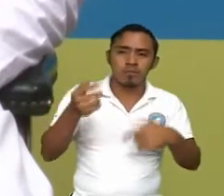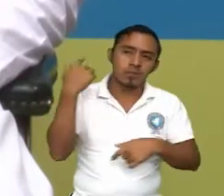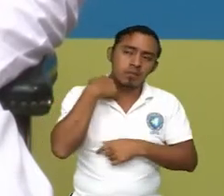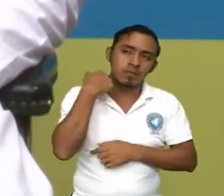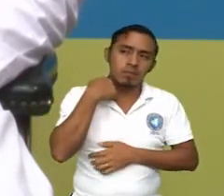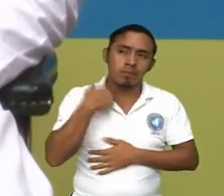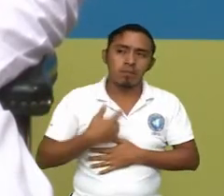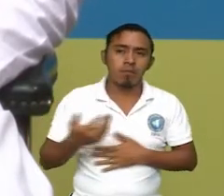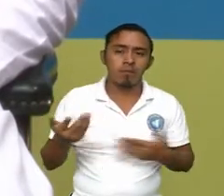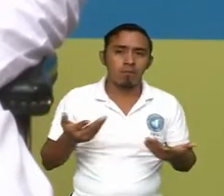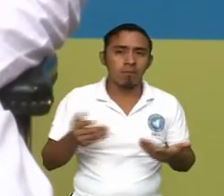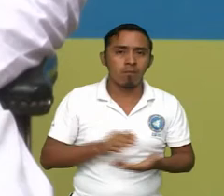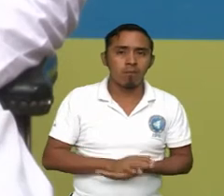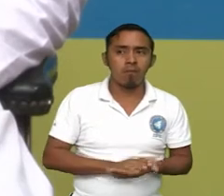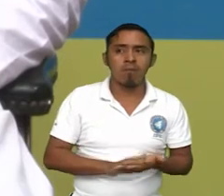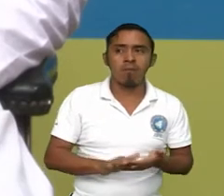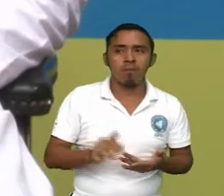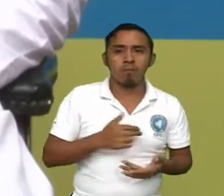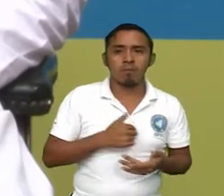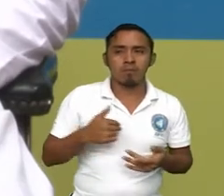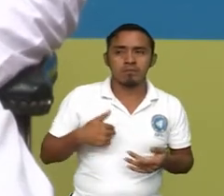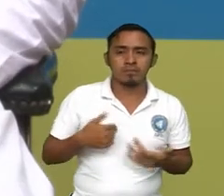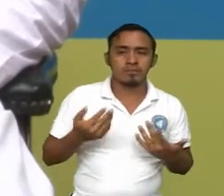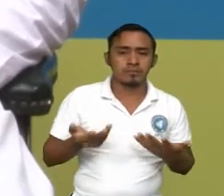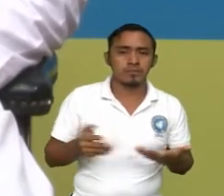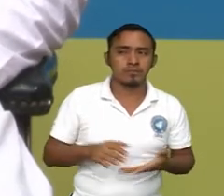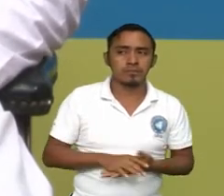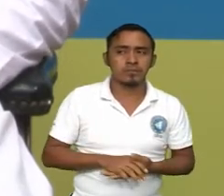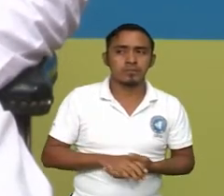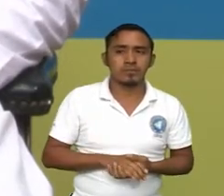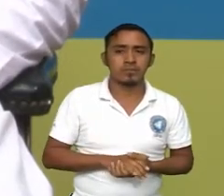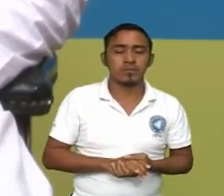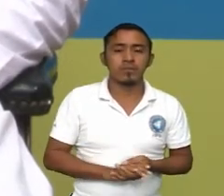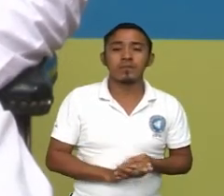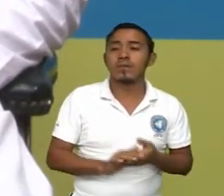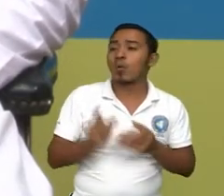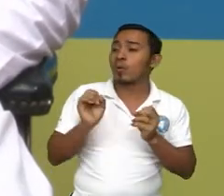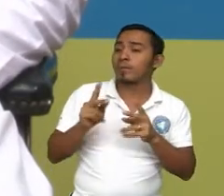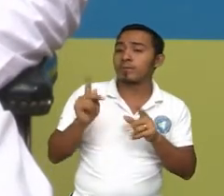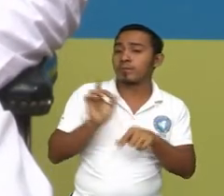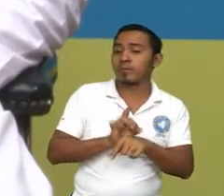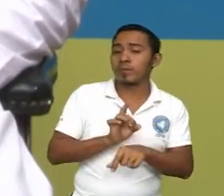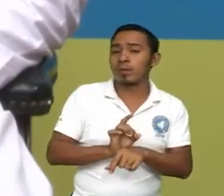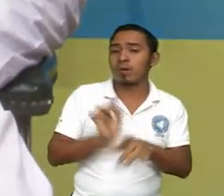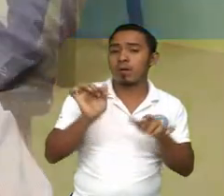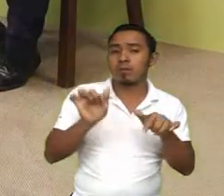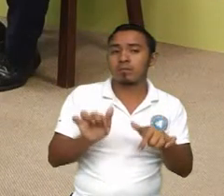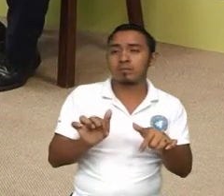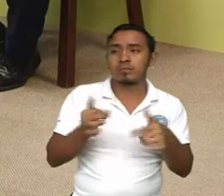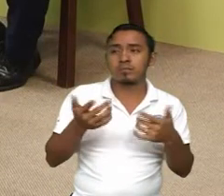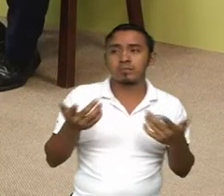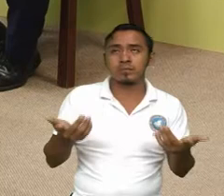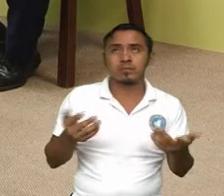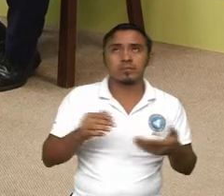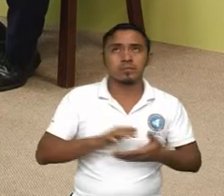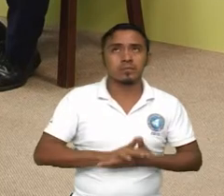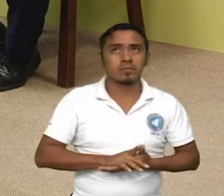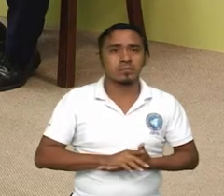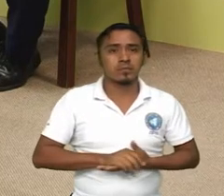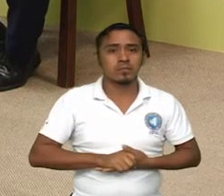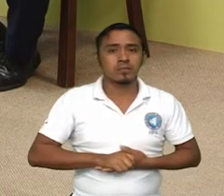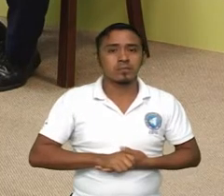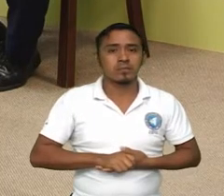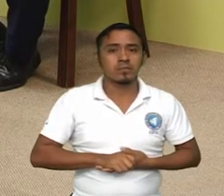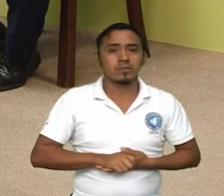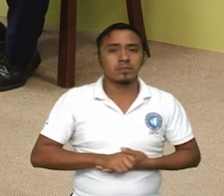para que no vuelva a caer a la enfermedad dr vamos a hacer un enlace un